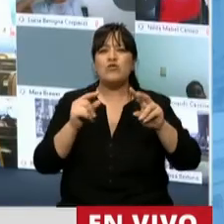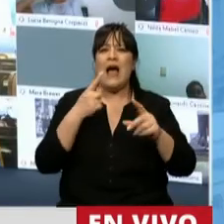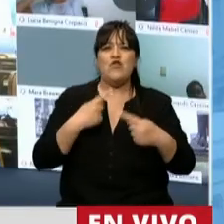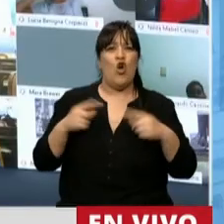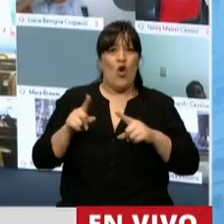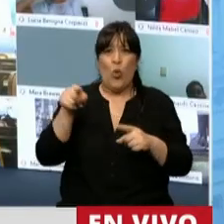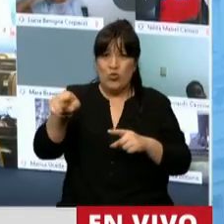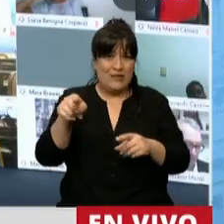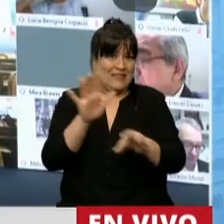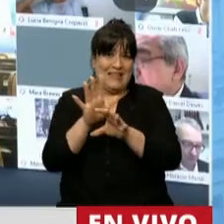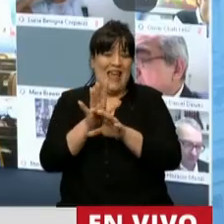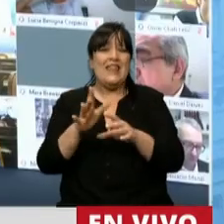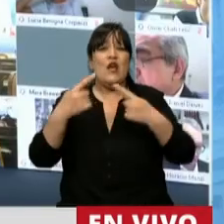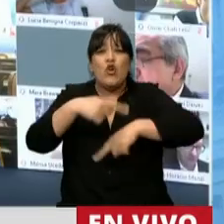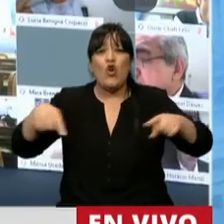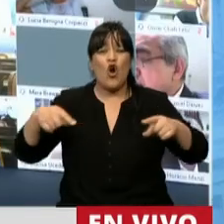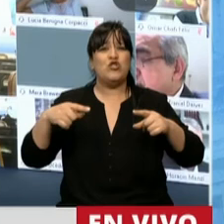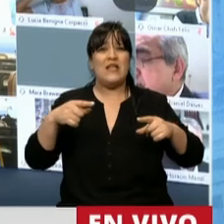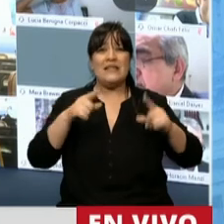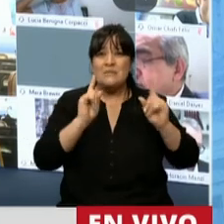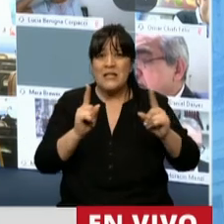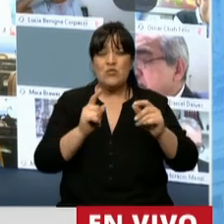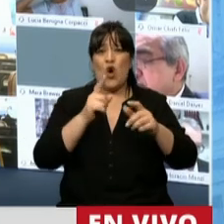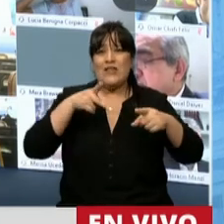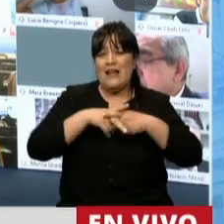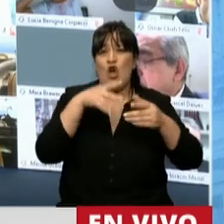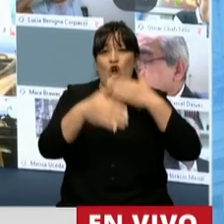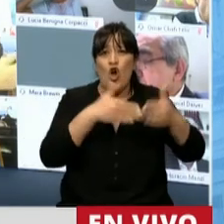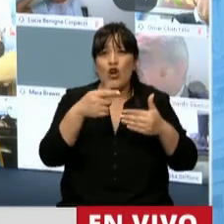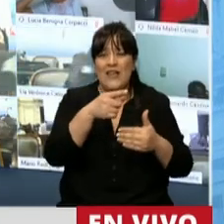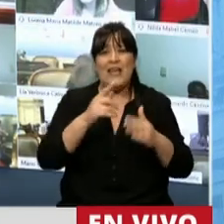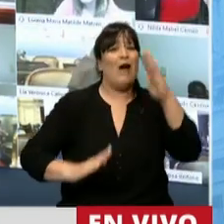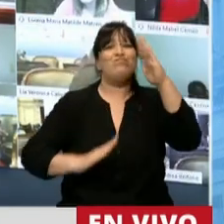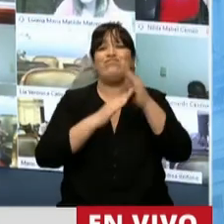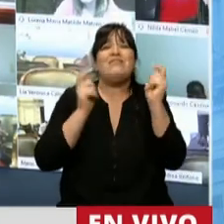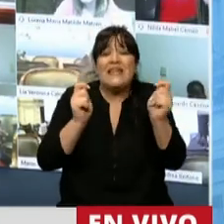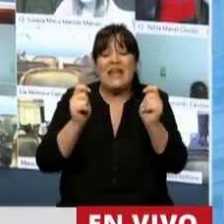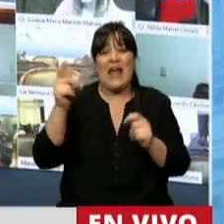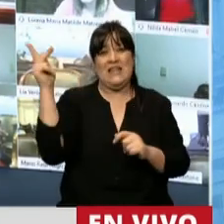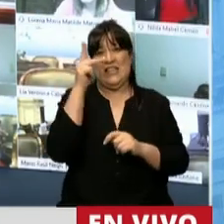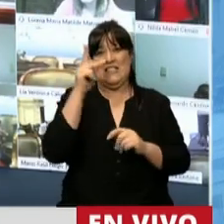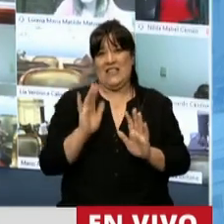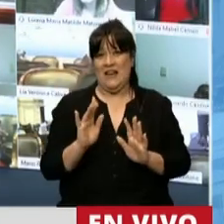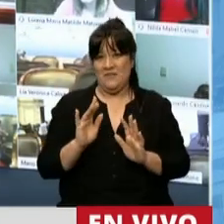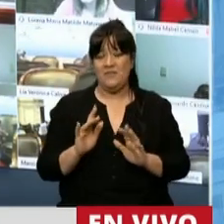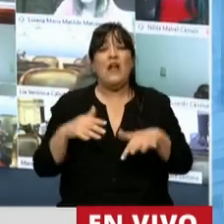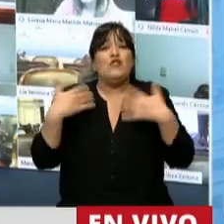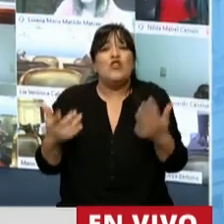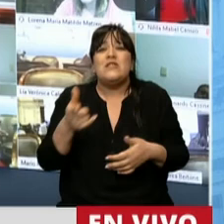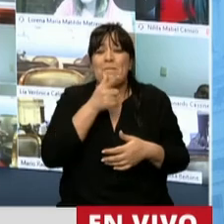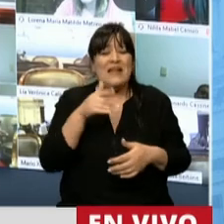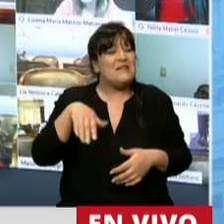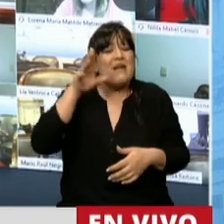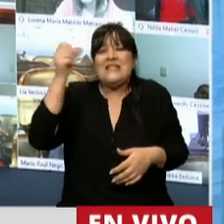han matado la economía del conocimiento que ha promovido su mentor Néstor Kirchner. Entonces, me parece que lo que es